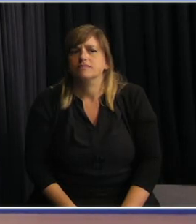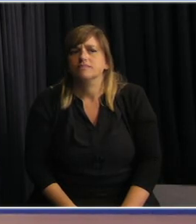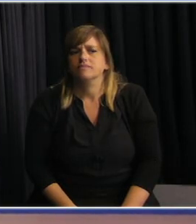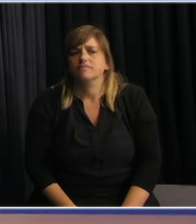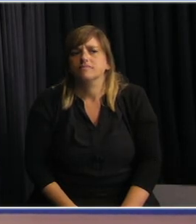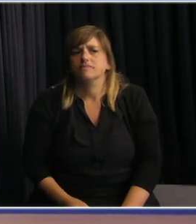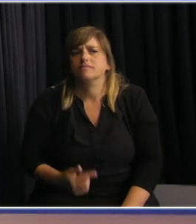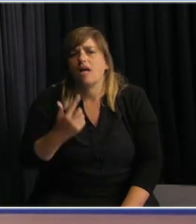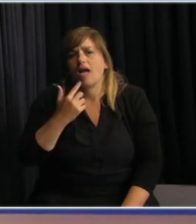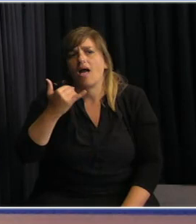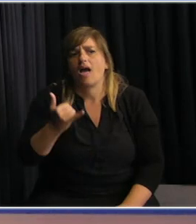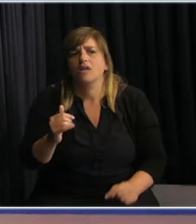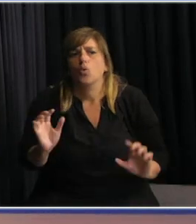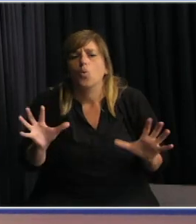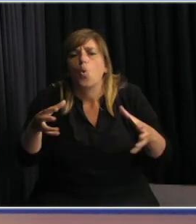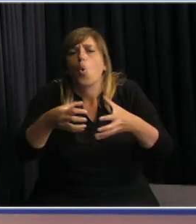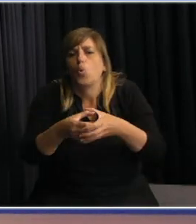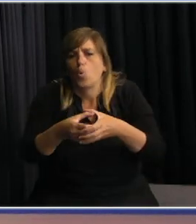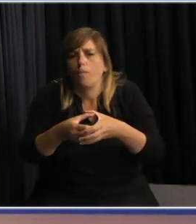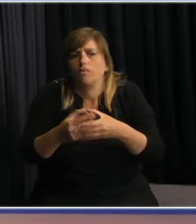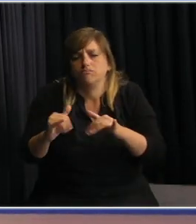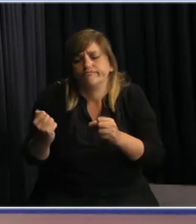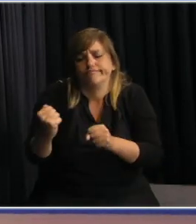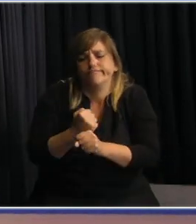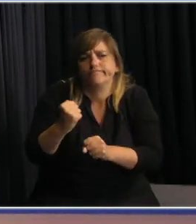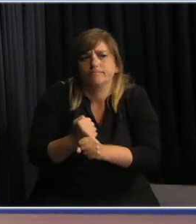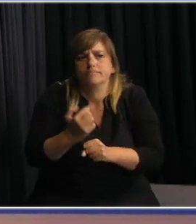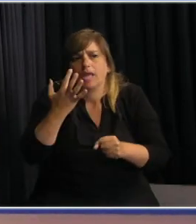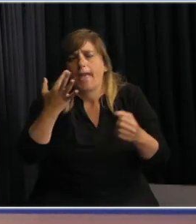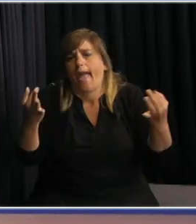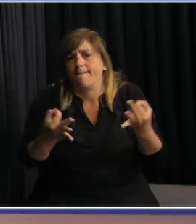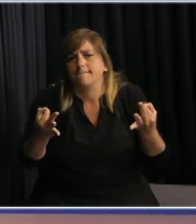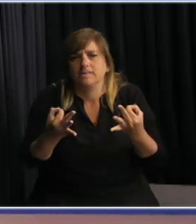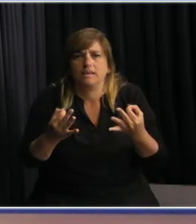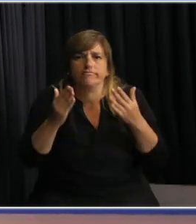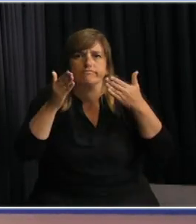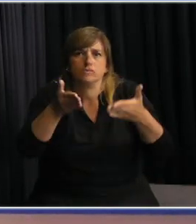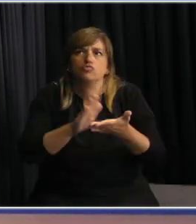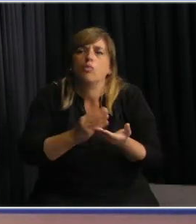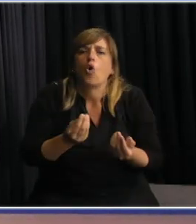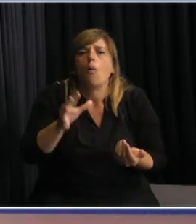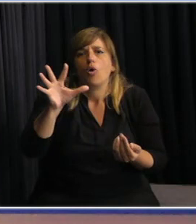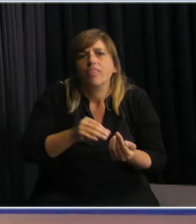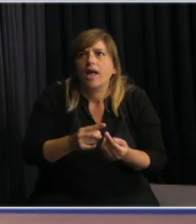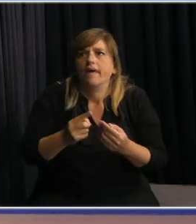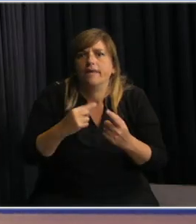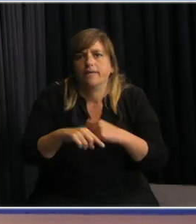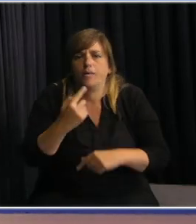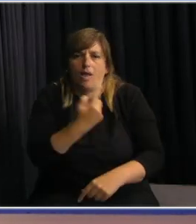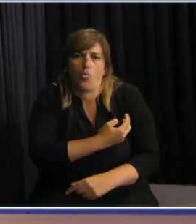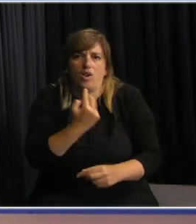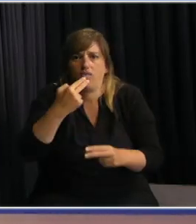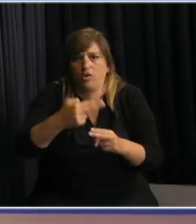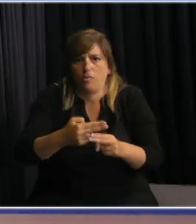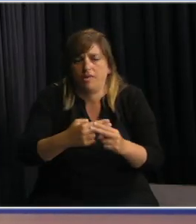Tenemos un grupo trabajando específicamente en la logística. Paso a nombrar